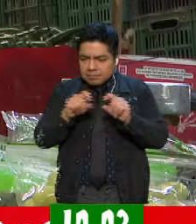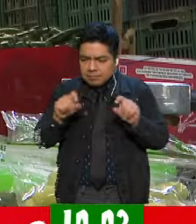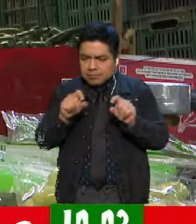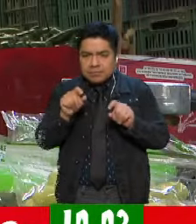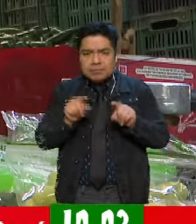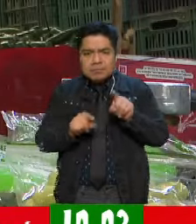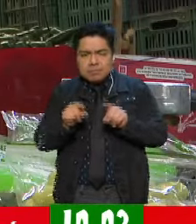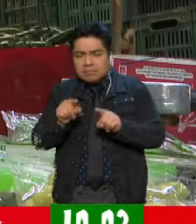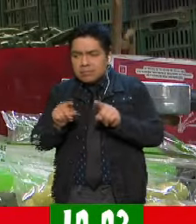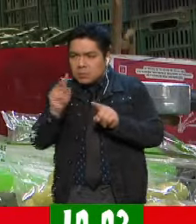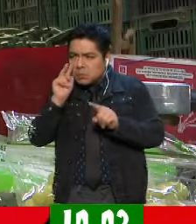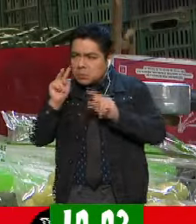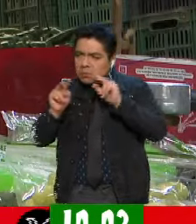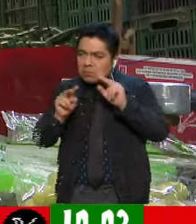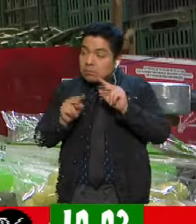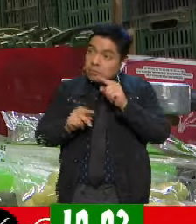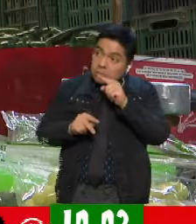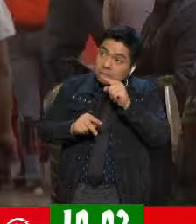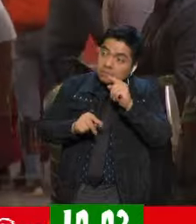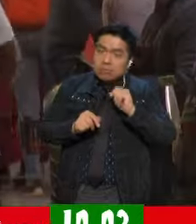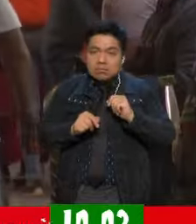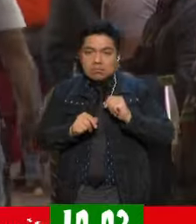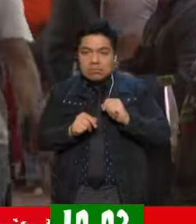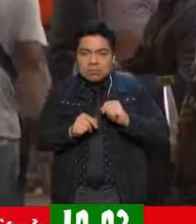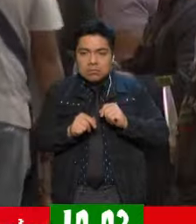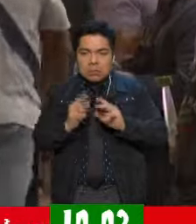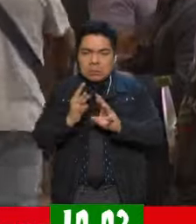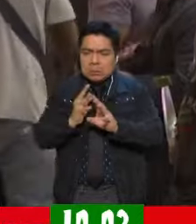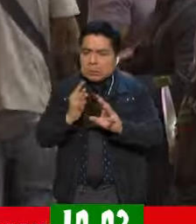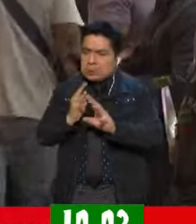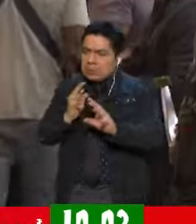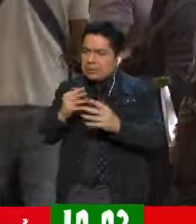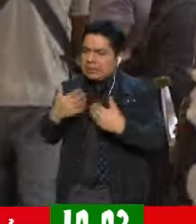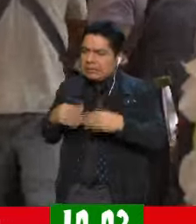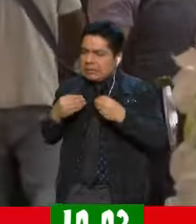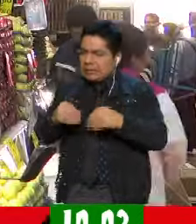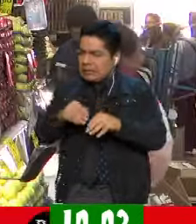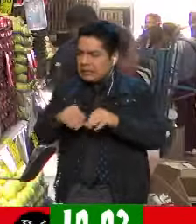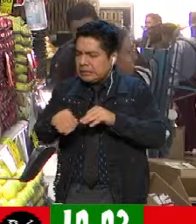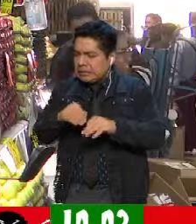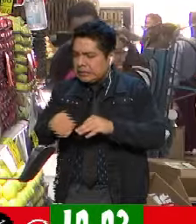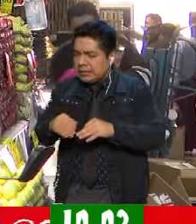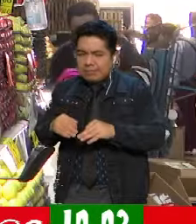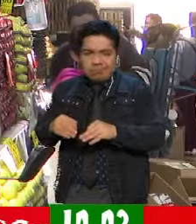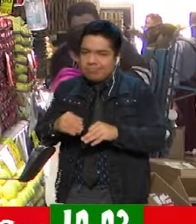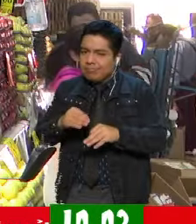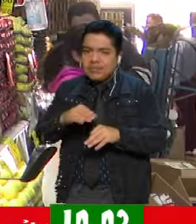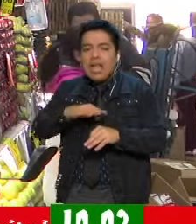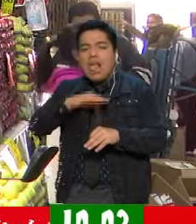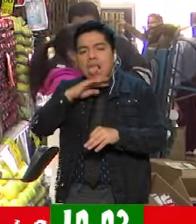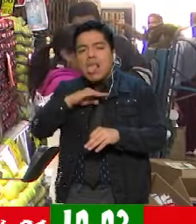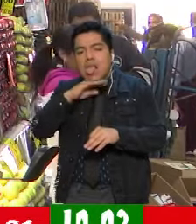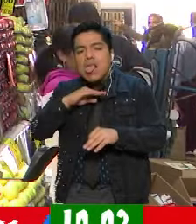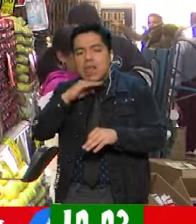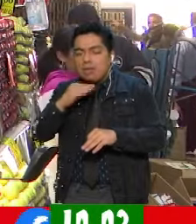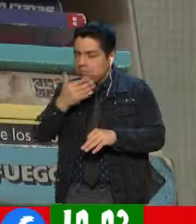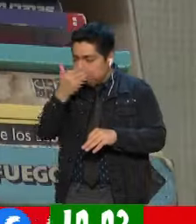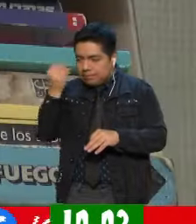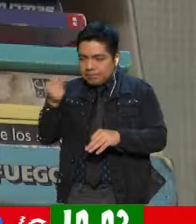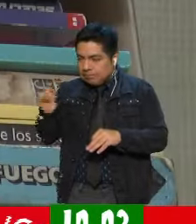otro que va pasando por el lugar son jornadas tan largas de trabajo aquí en la central que a veces la gente los trabajadores de aquí no se dan